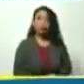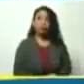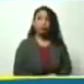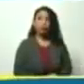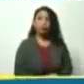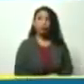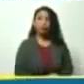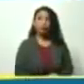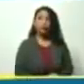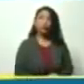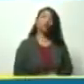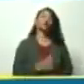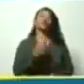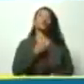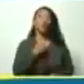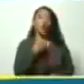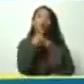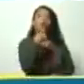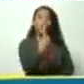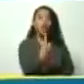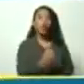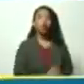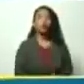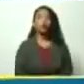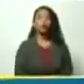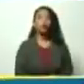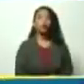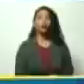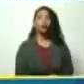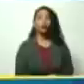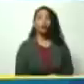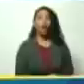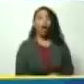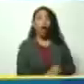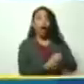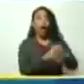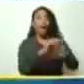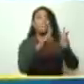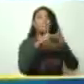Se lo digo yo a la prensa internacional